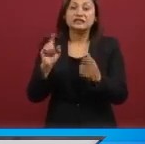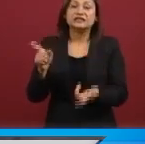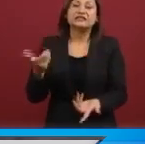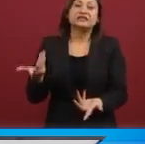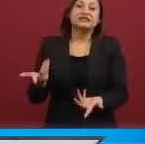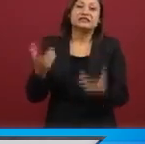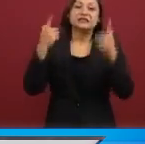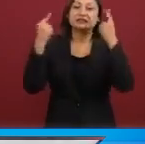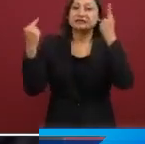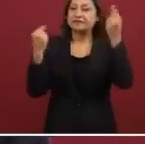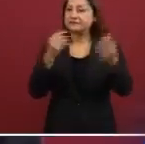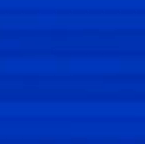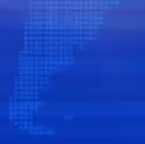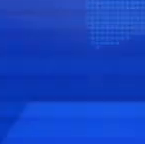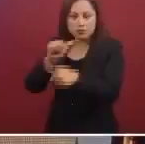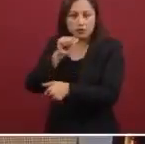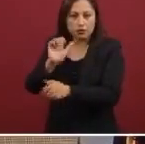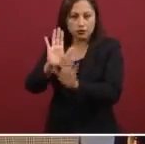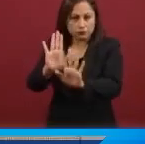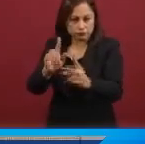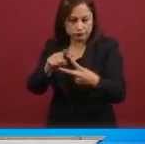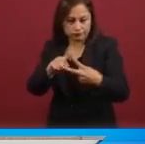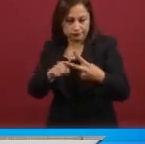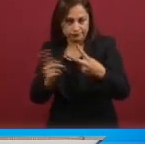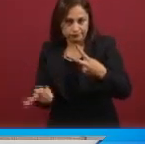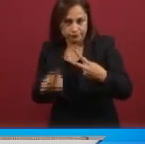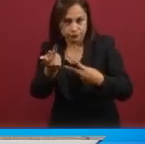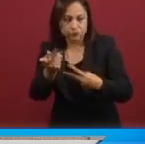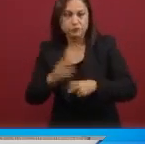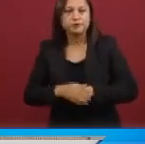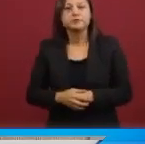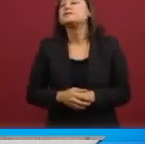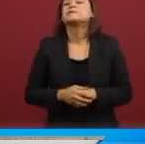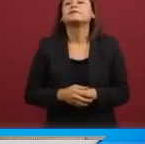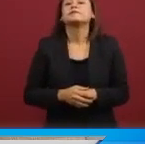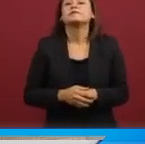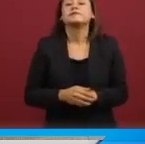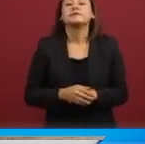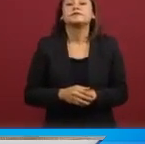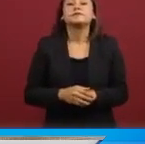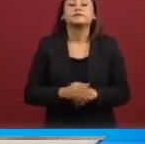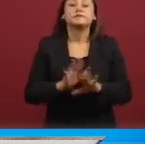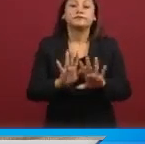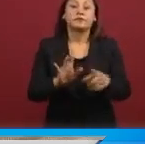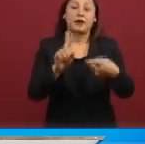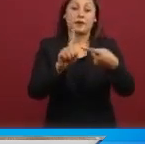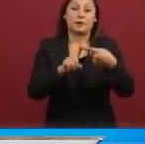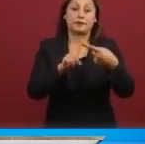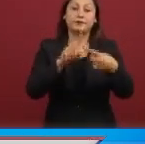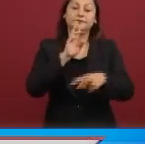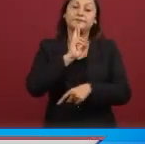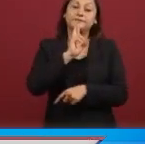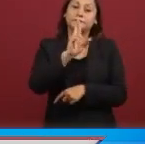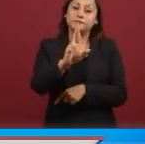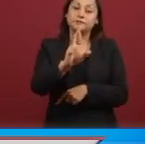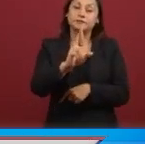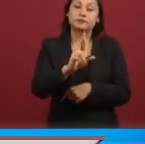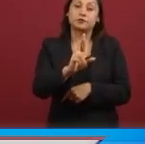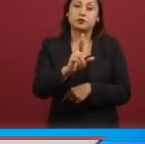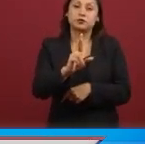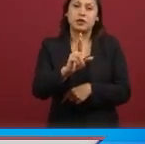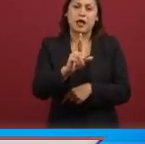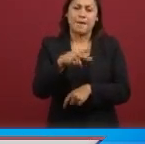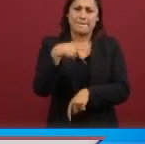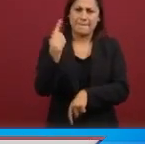mantener sus instalaciones. Crisis en la CFE. No tenemos ningún